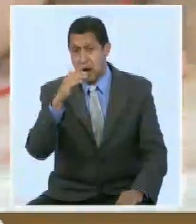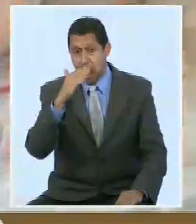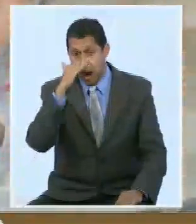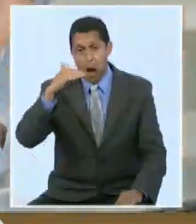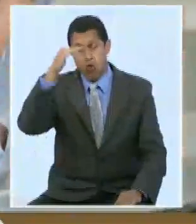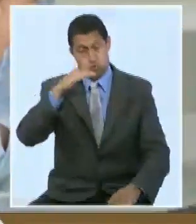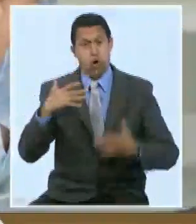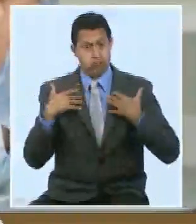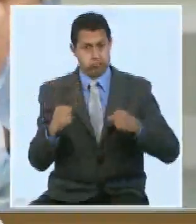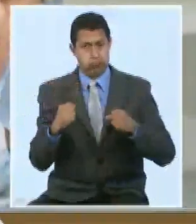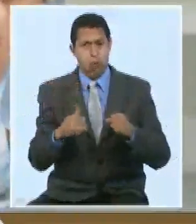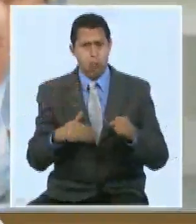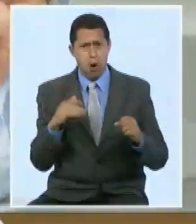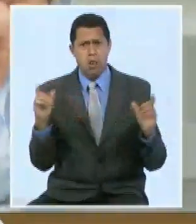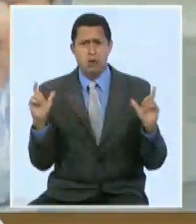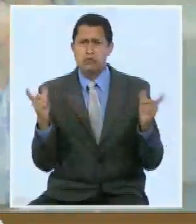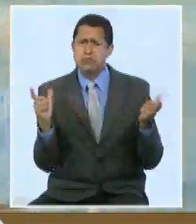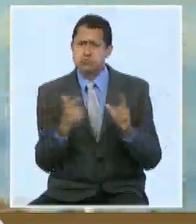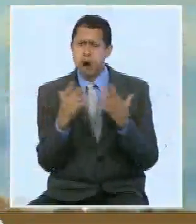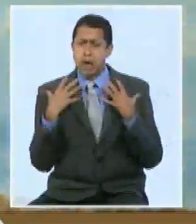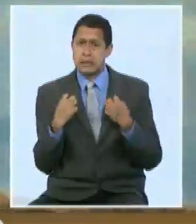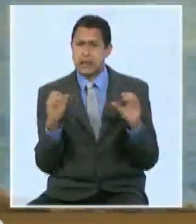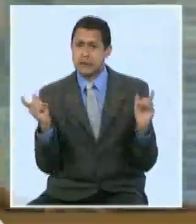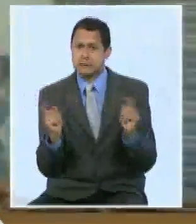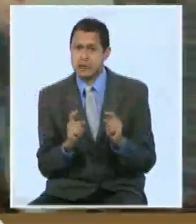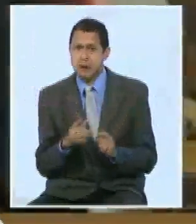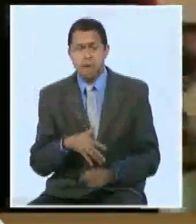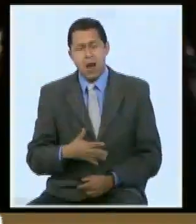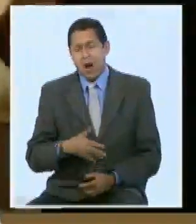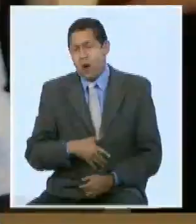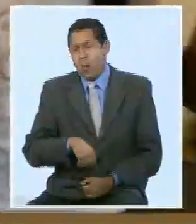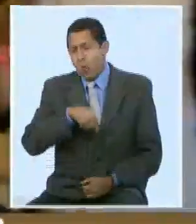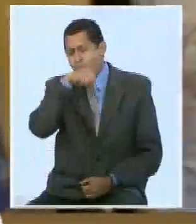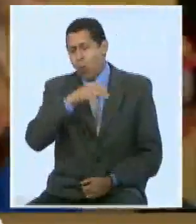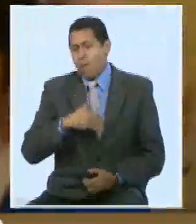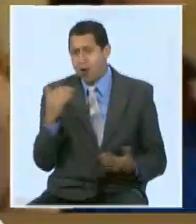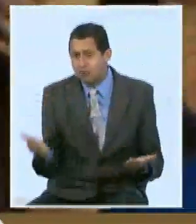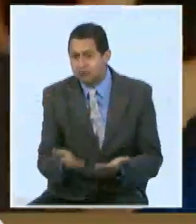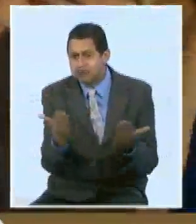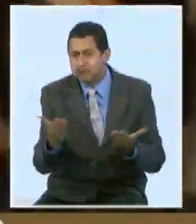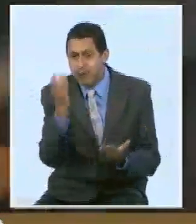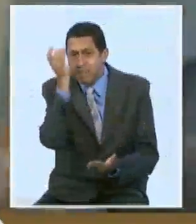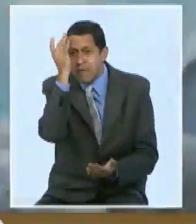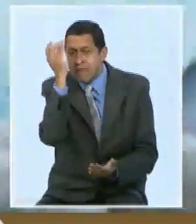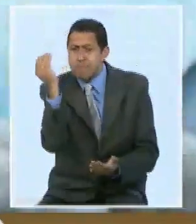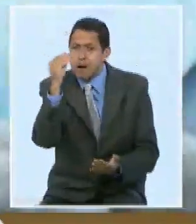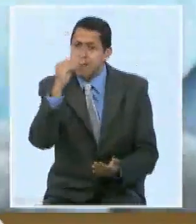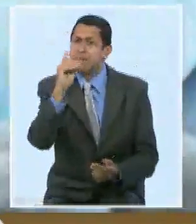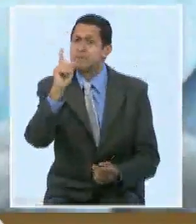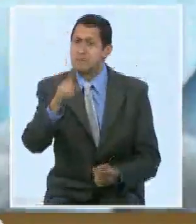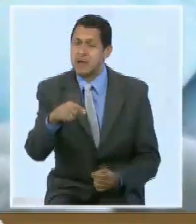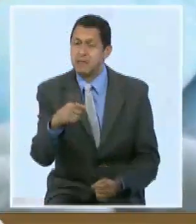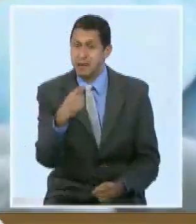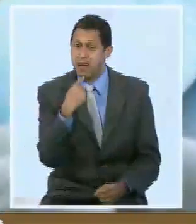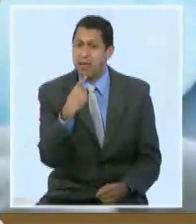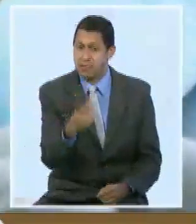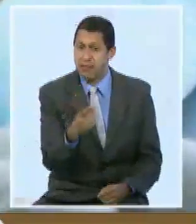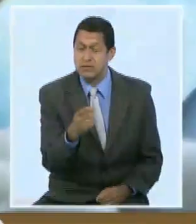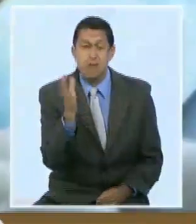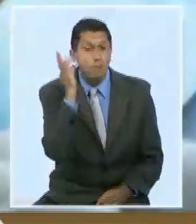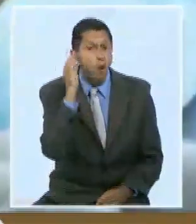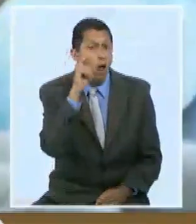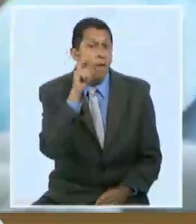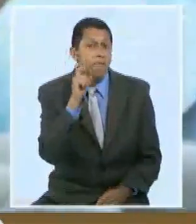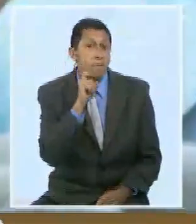puede reducir el estrés mejorar el autoestima y fomentar la creatividad también se recomienda en mujeres embarazadas